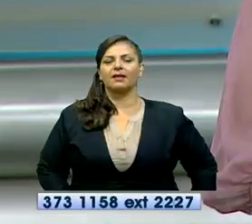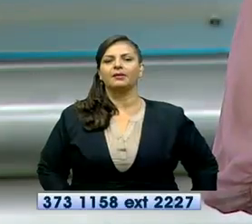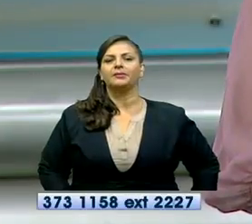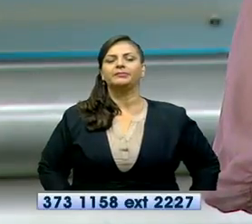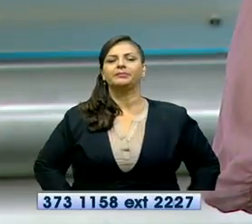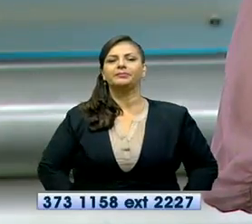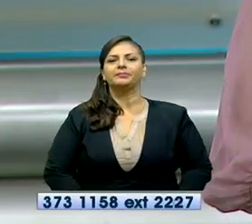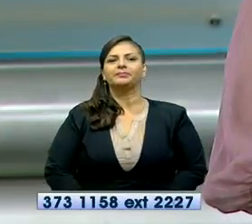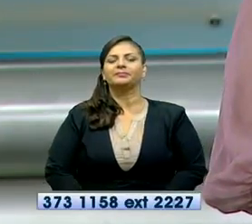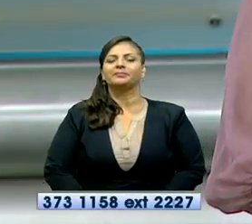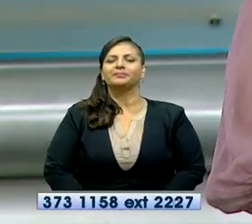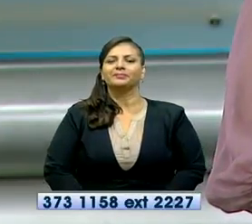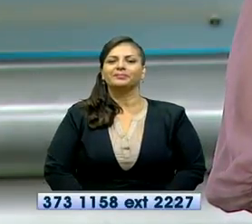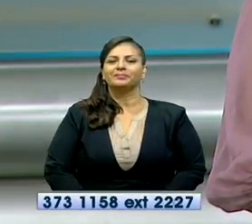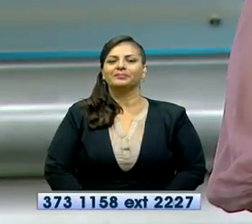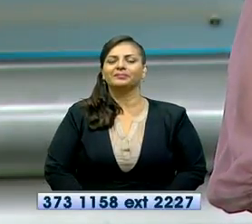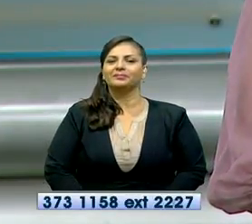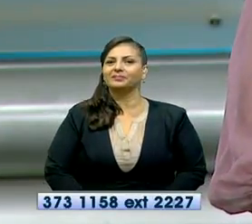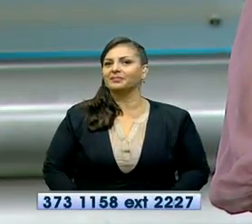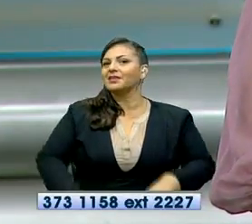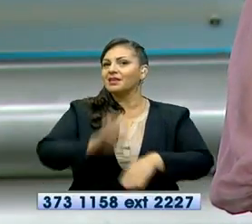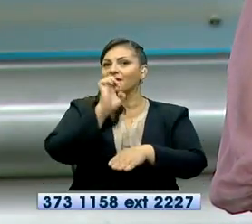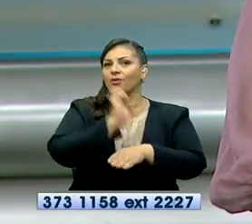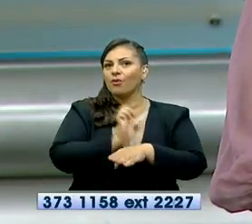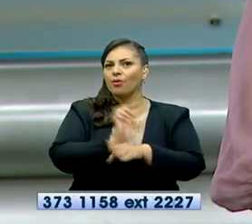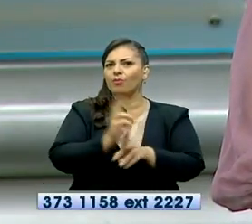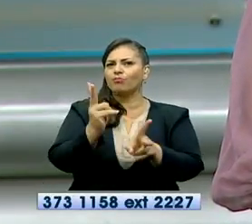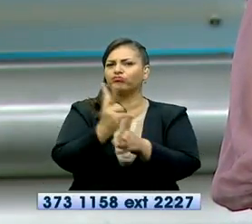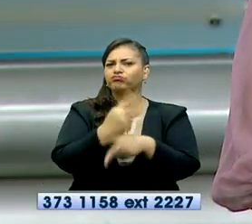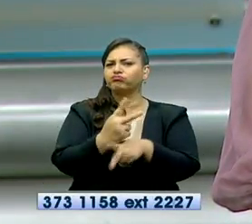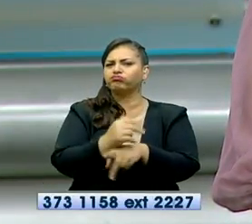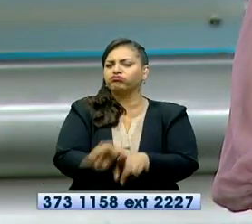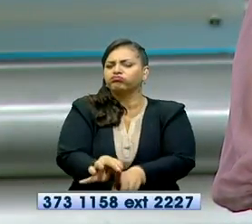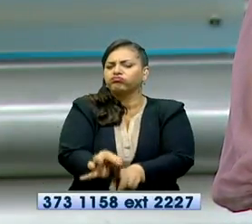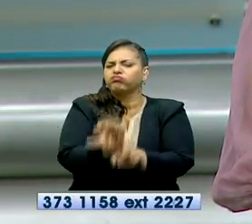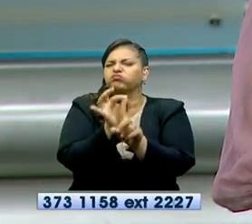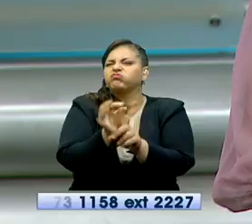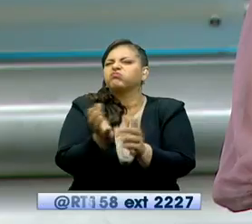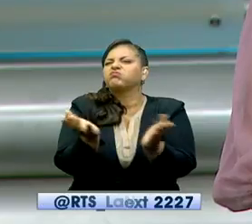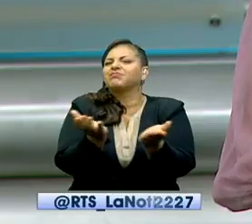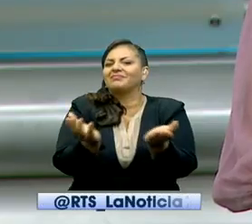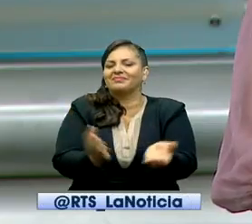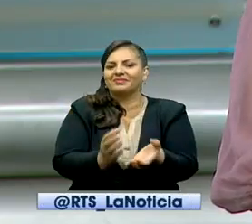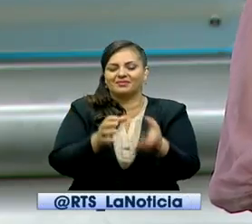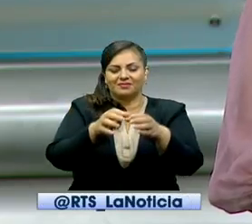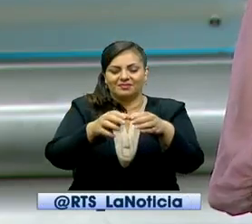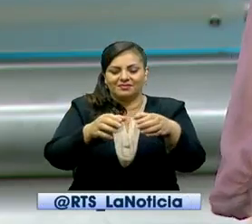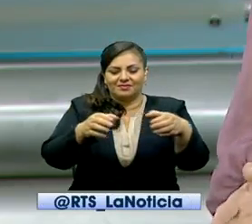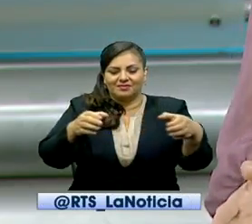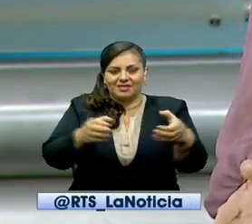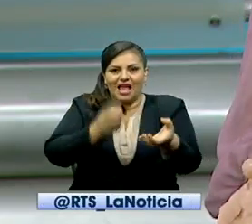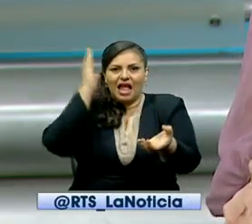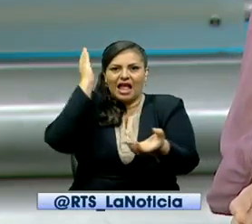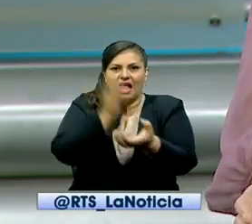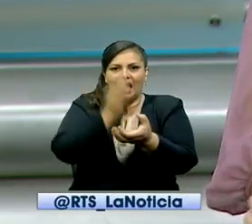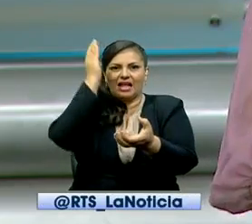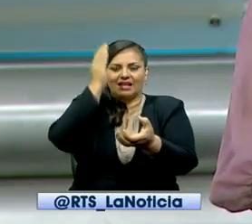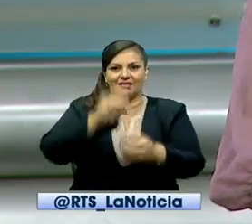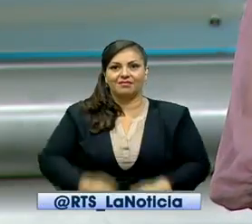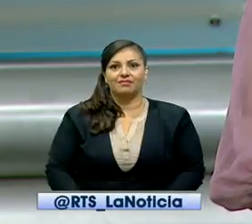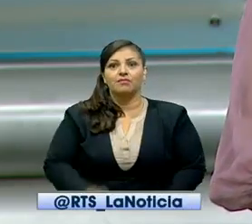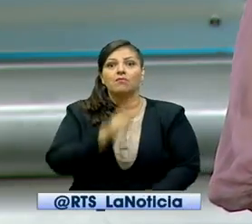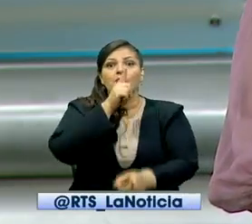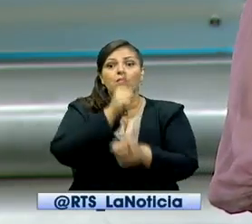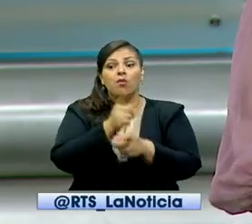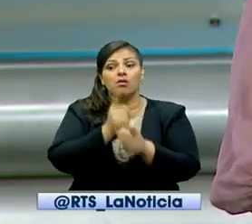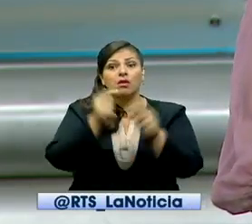el canto ha sido uno de los productos más representativos a través de la historia económica del ecuador es por ello que guayaquil existe un